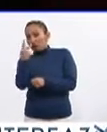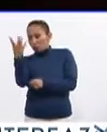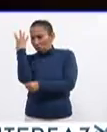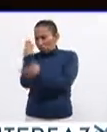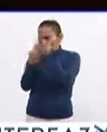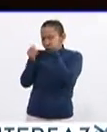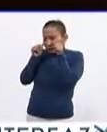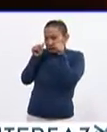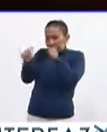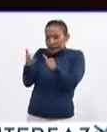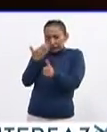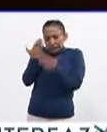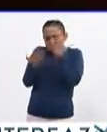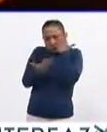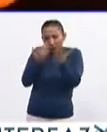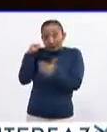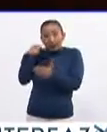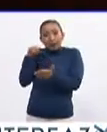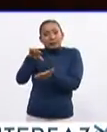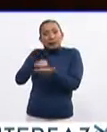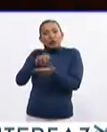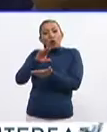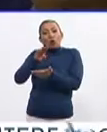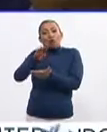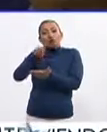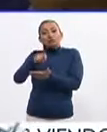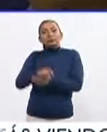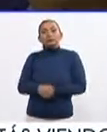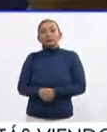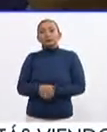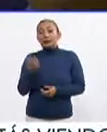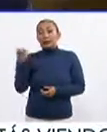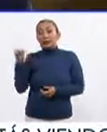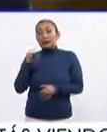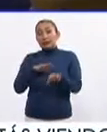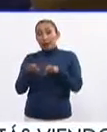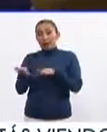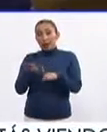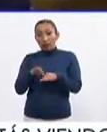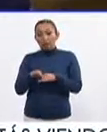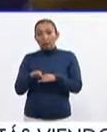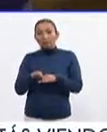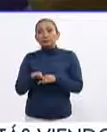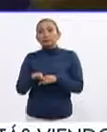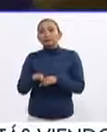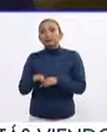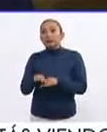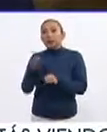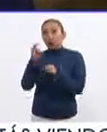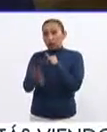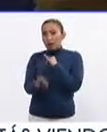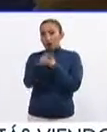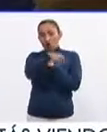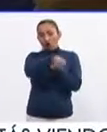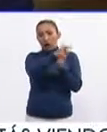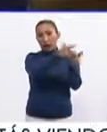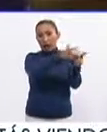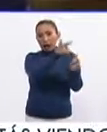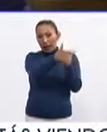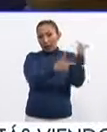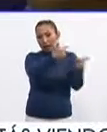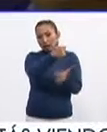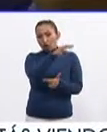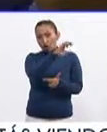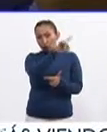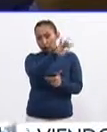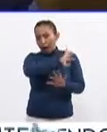de su dedicación y preparación en el centro teatral. Es el trabajo final de la generación del